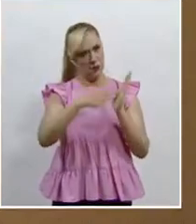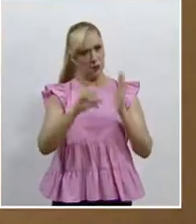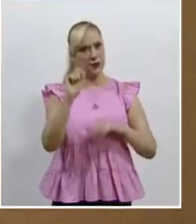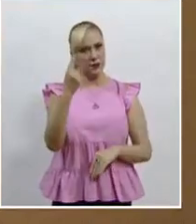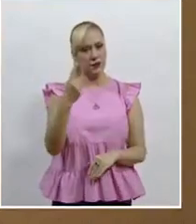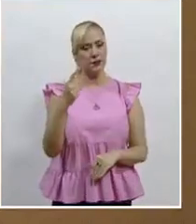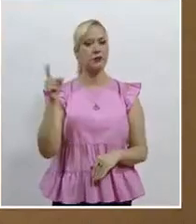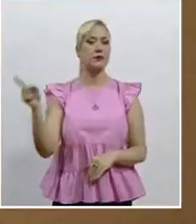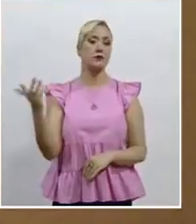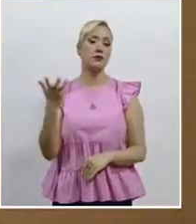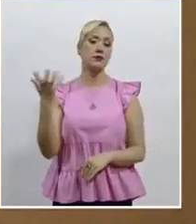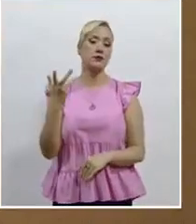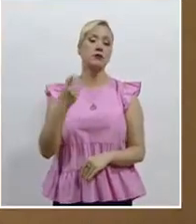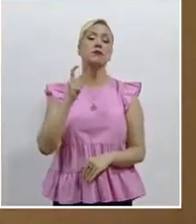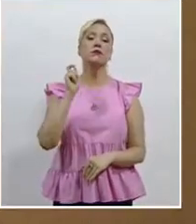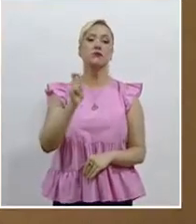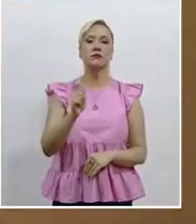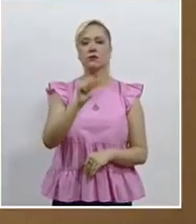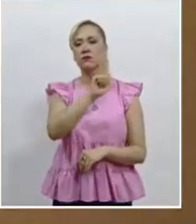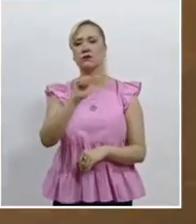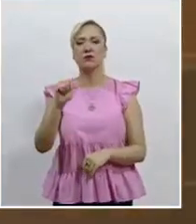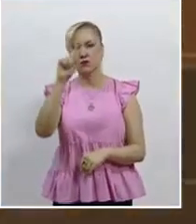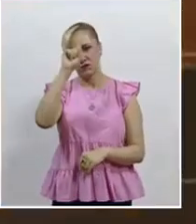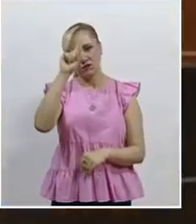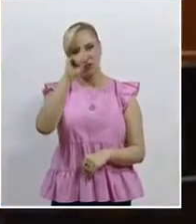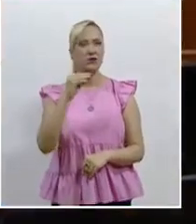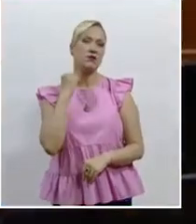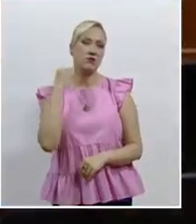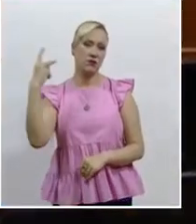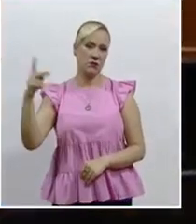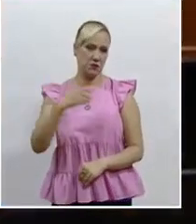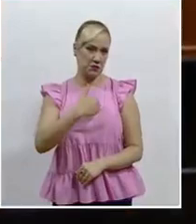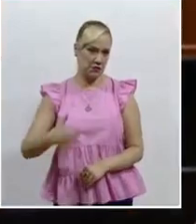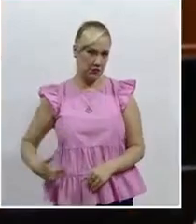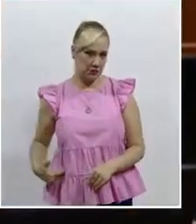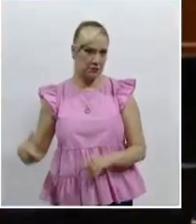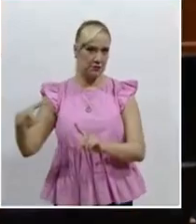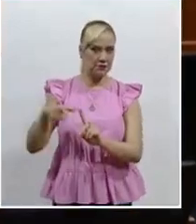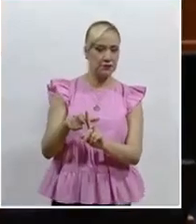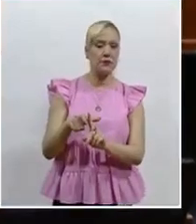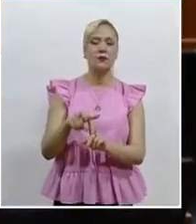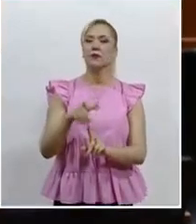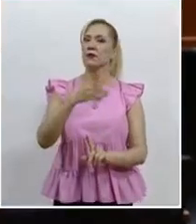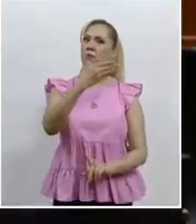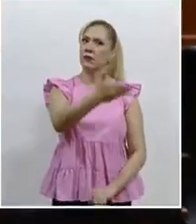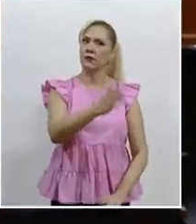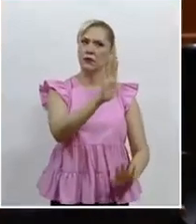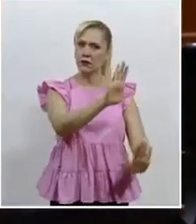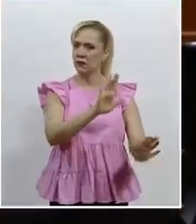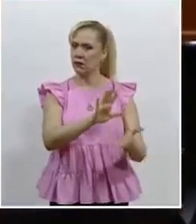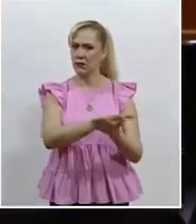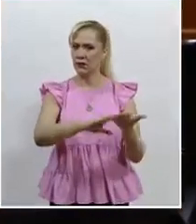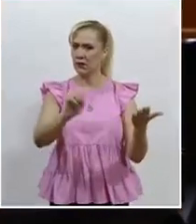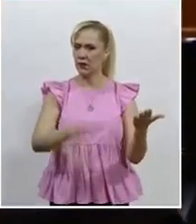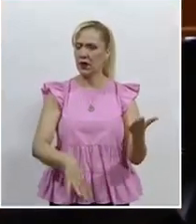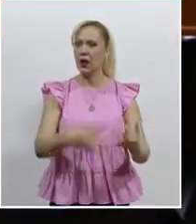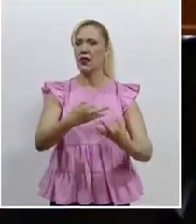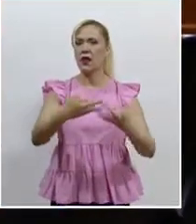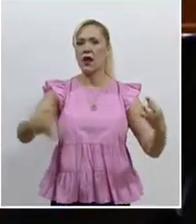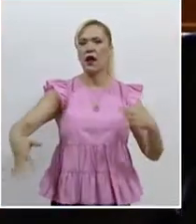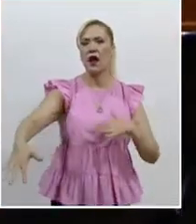178/2021, promovida por la Consejería Jurídica de la Presidencia de la República, pidiendo invalidar el Programa Municipal de Ordenamiento